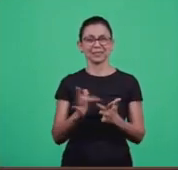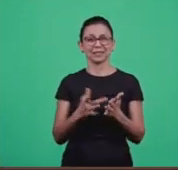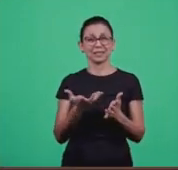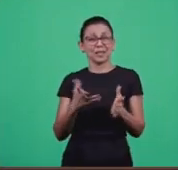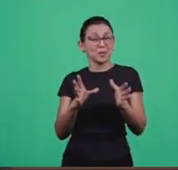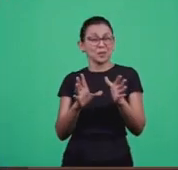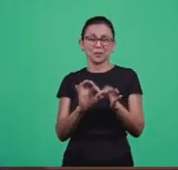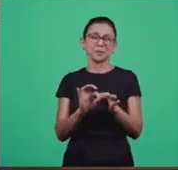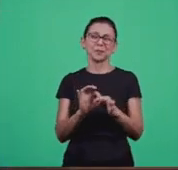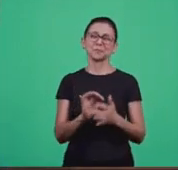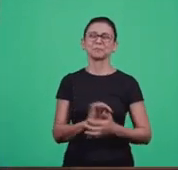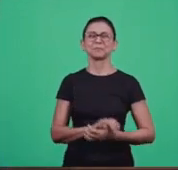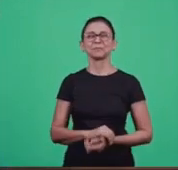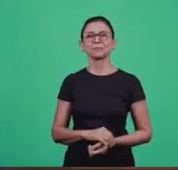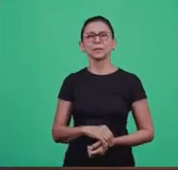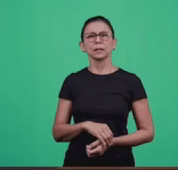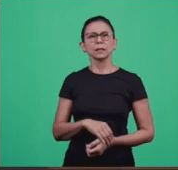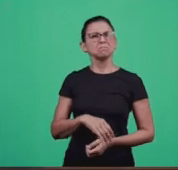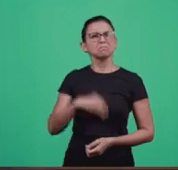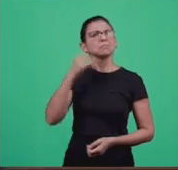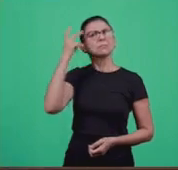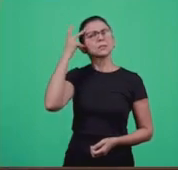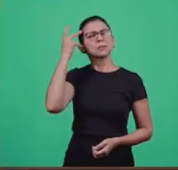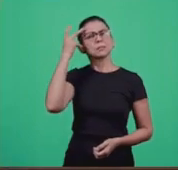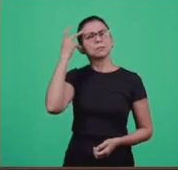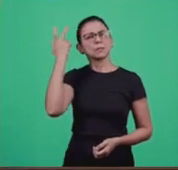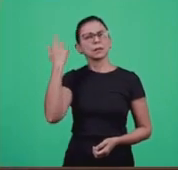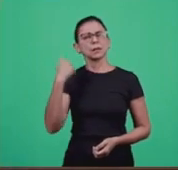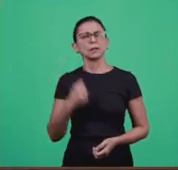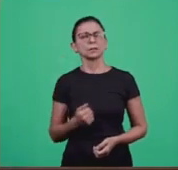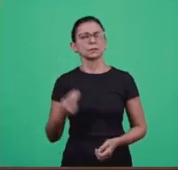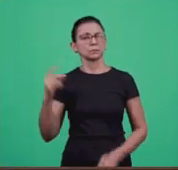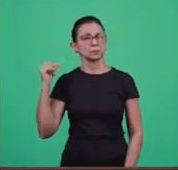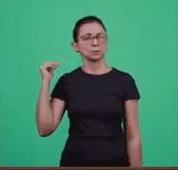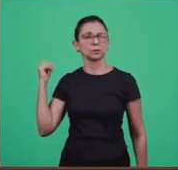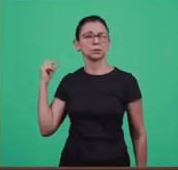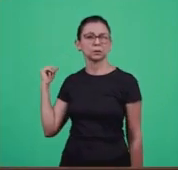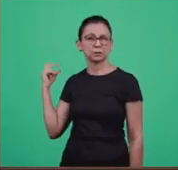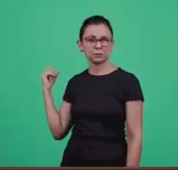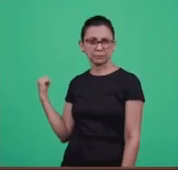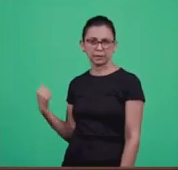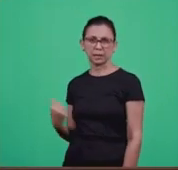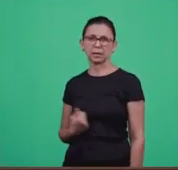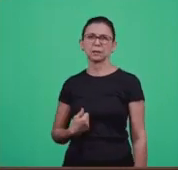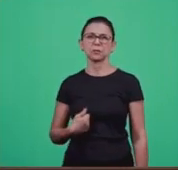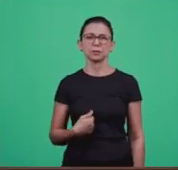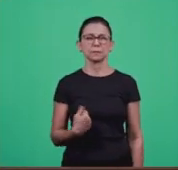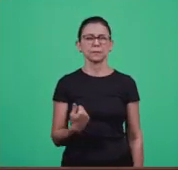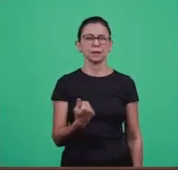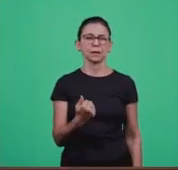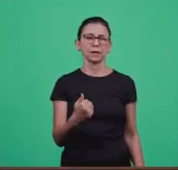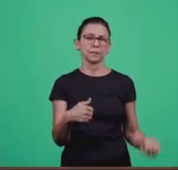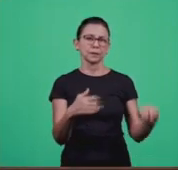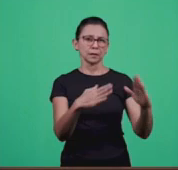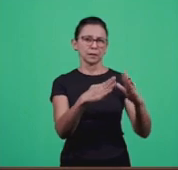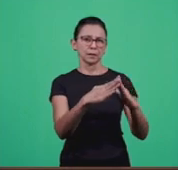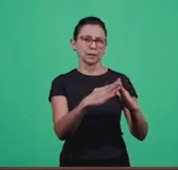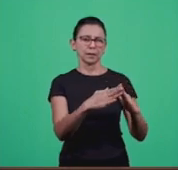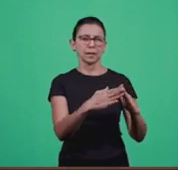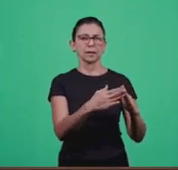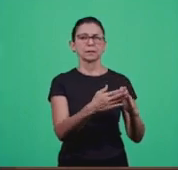Entonces Jesús quería dar comunión al hombre. Era muy común que cuando las personas entraban en las